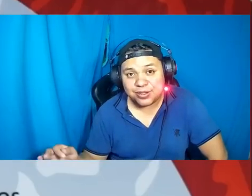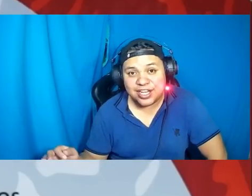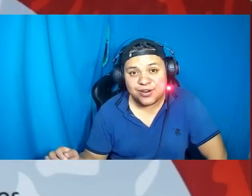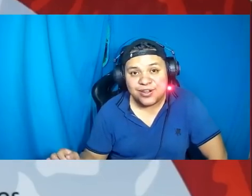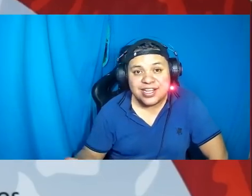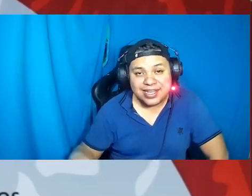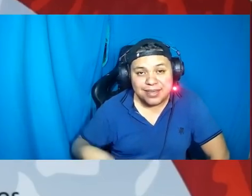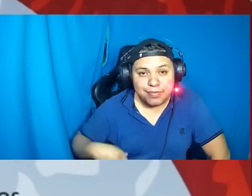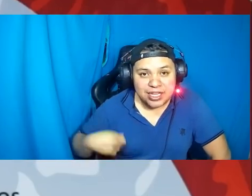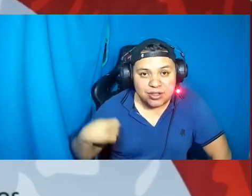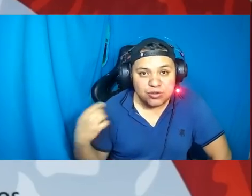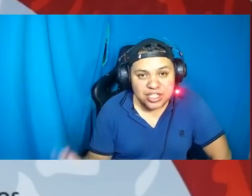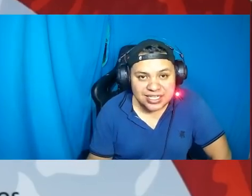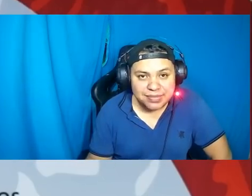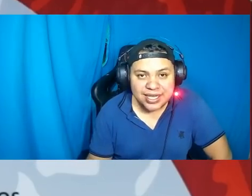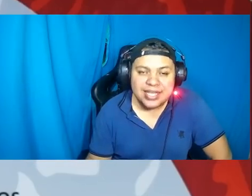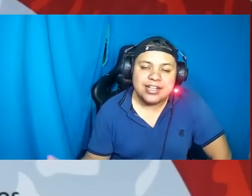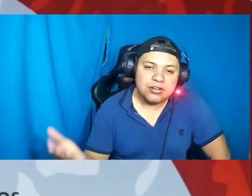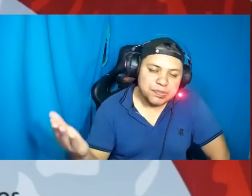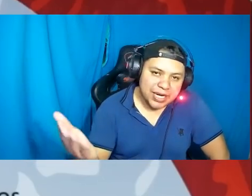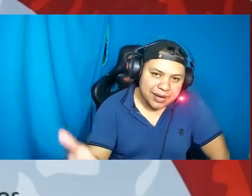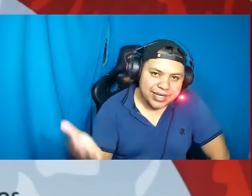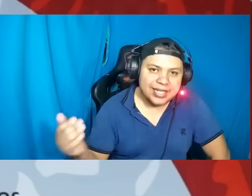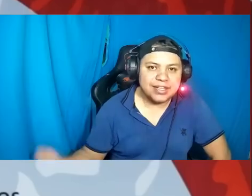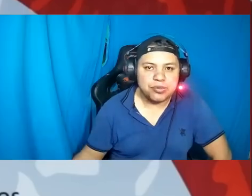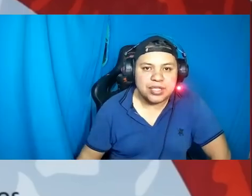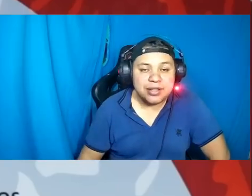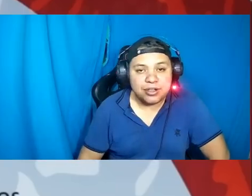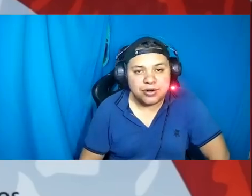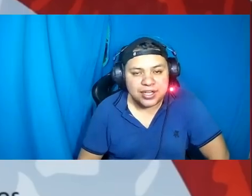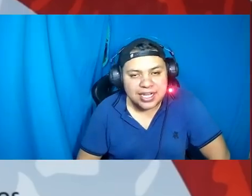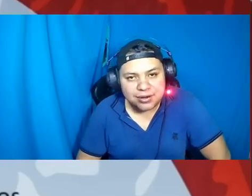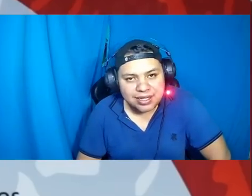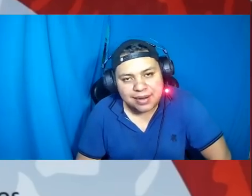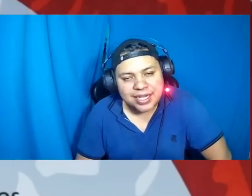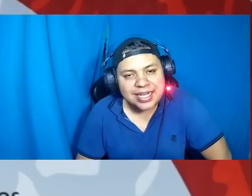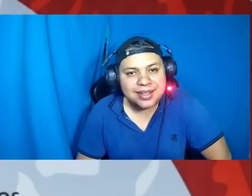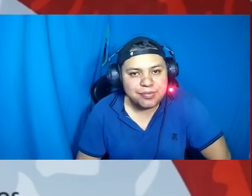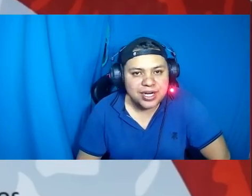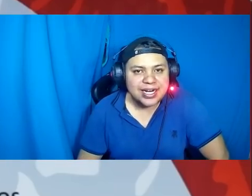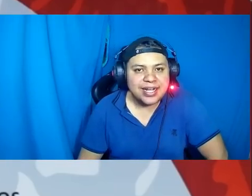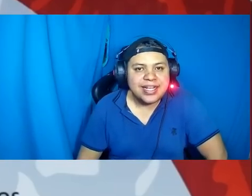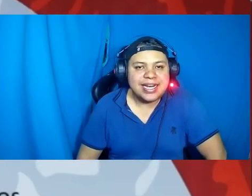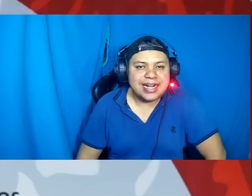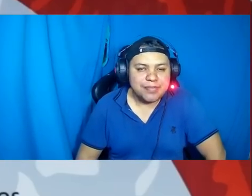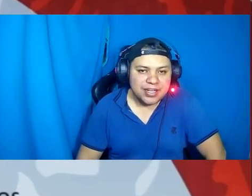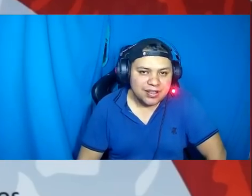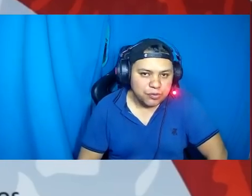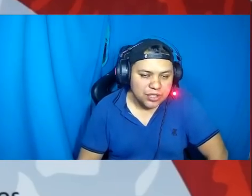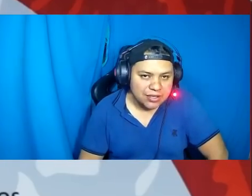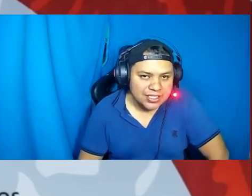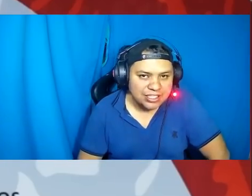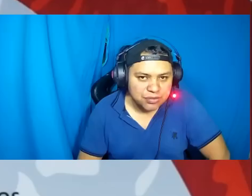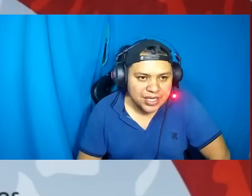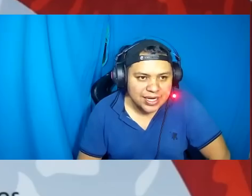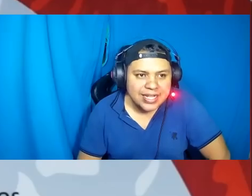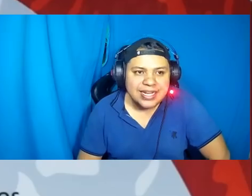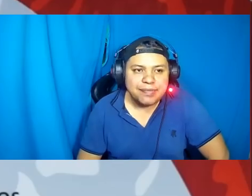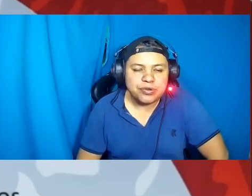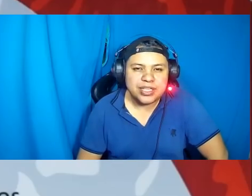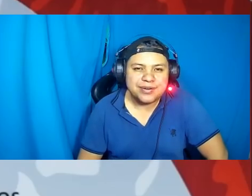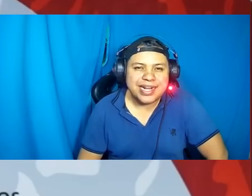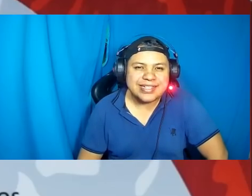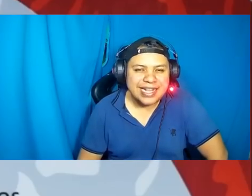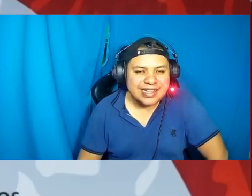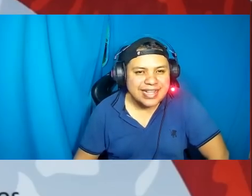chayotero inventó un chisme. No esperaba que el diputado y coordinador de la bancada de Morena en la Cámara de Diputados, Nacho Mier, le pusiera